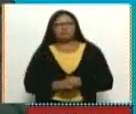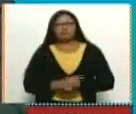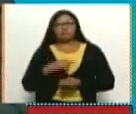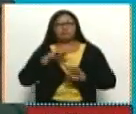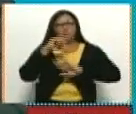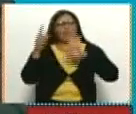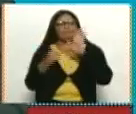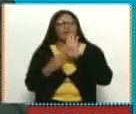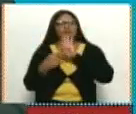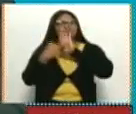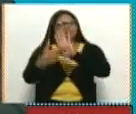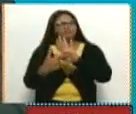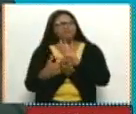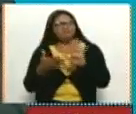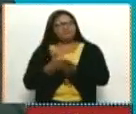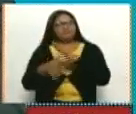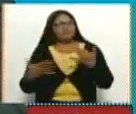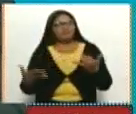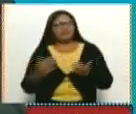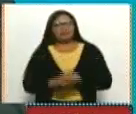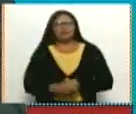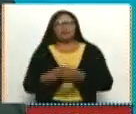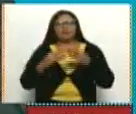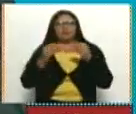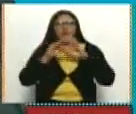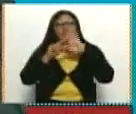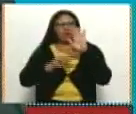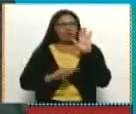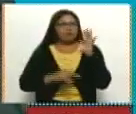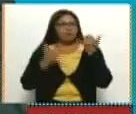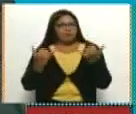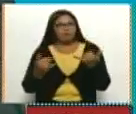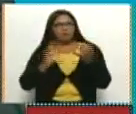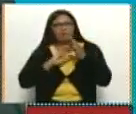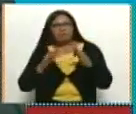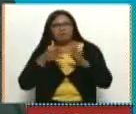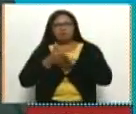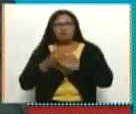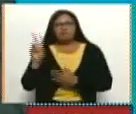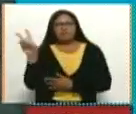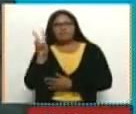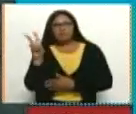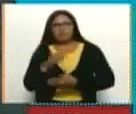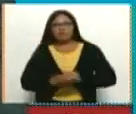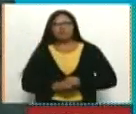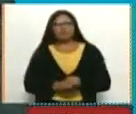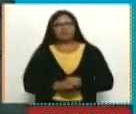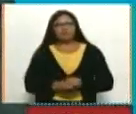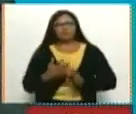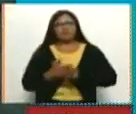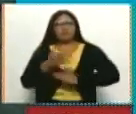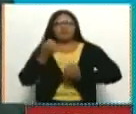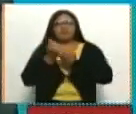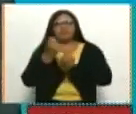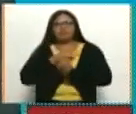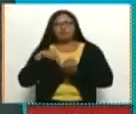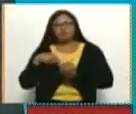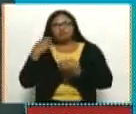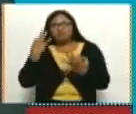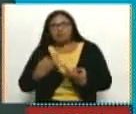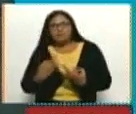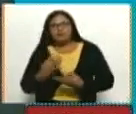definitivo de todas las medidas coercitivas unilaterales sobre Venezuela, sobre la base de lo que nosotros siempre